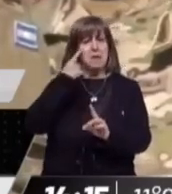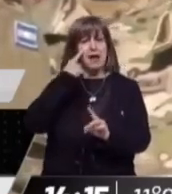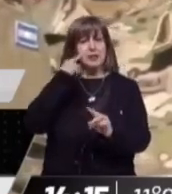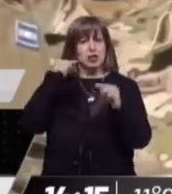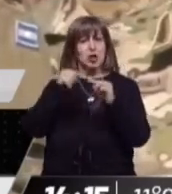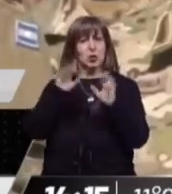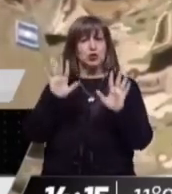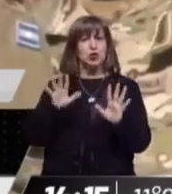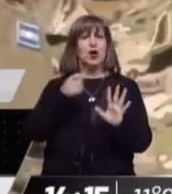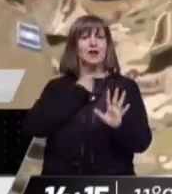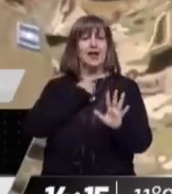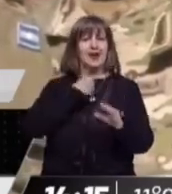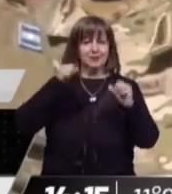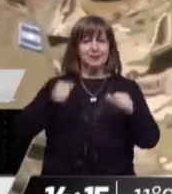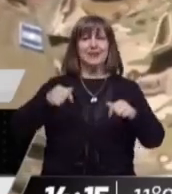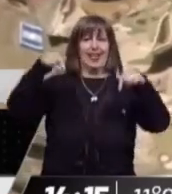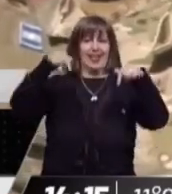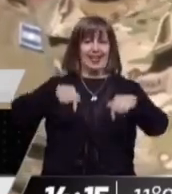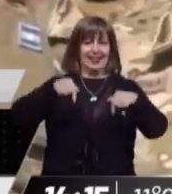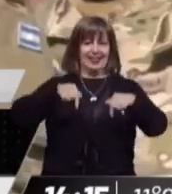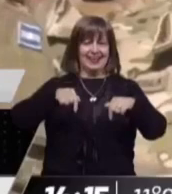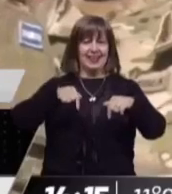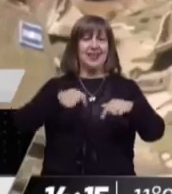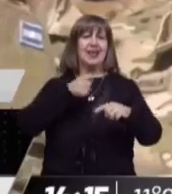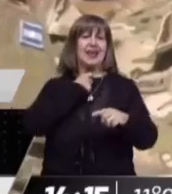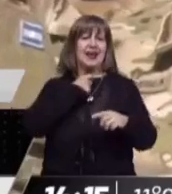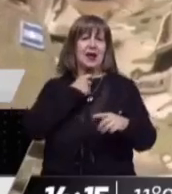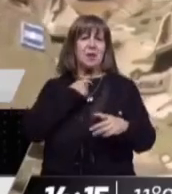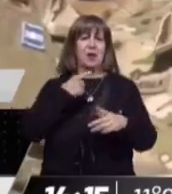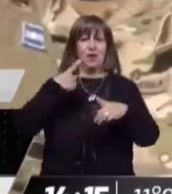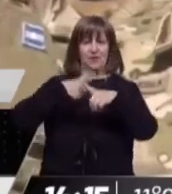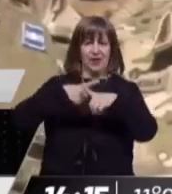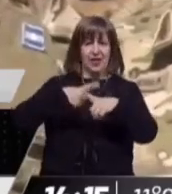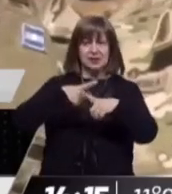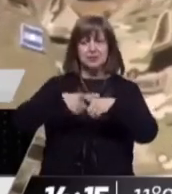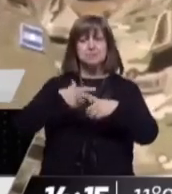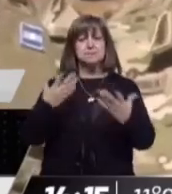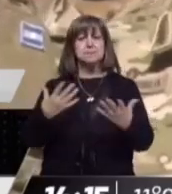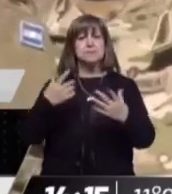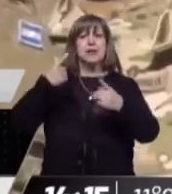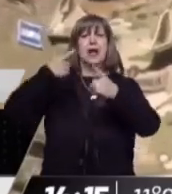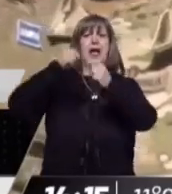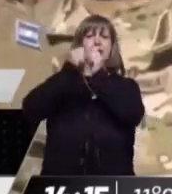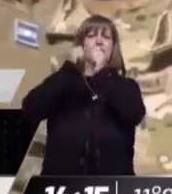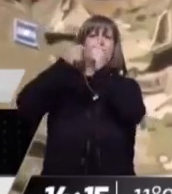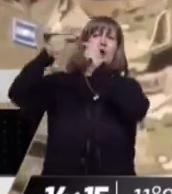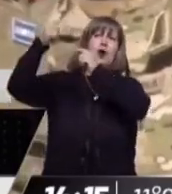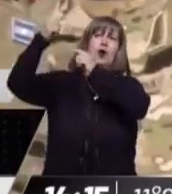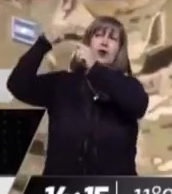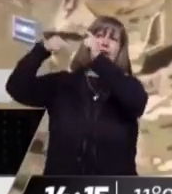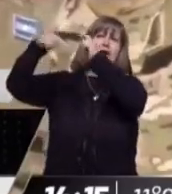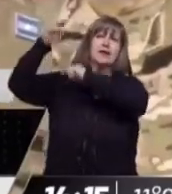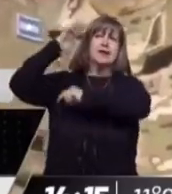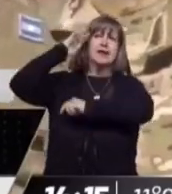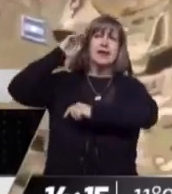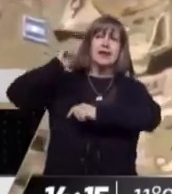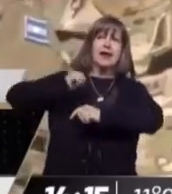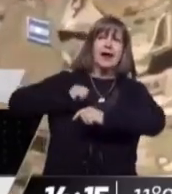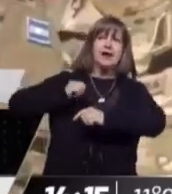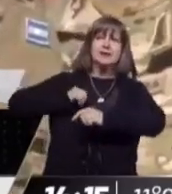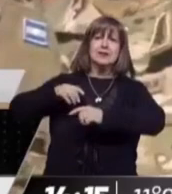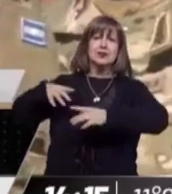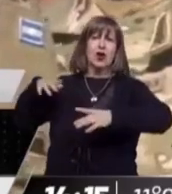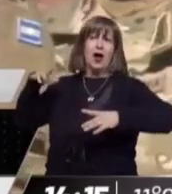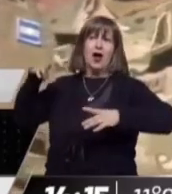institución, festejar cada uno de los acontecimientos históricos del Ejército y de nuestras Fuerzas